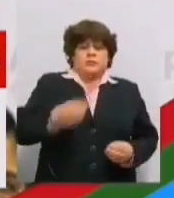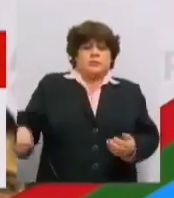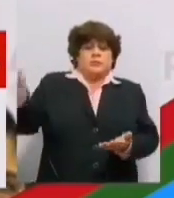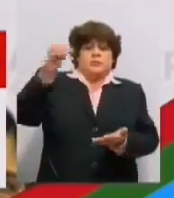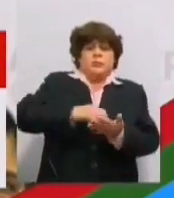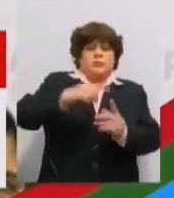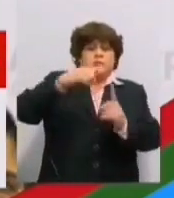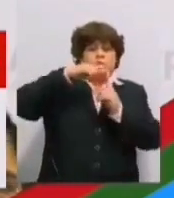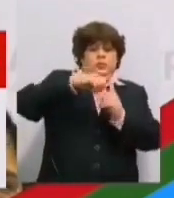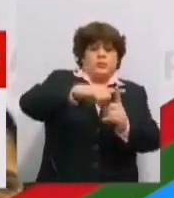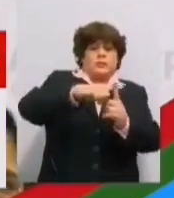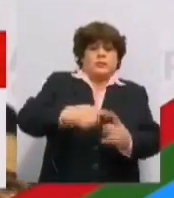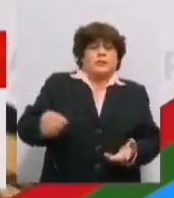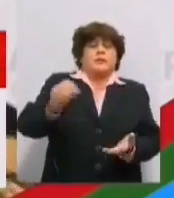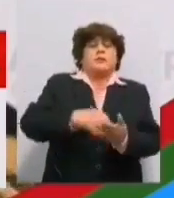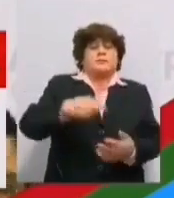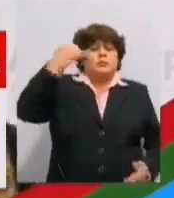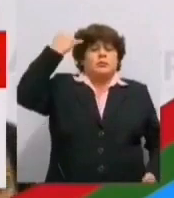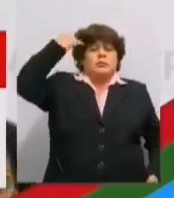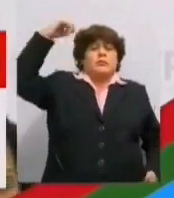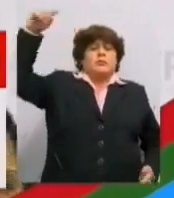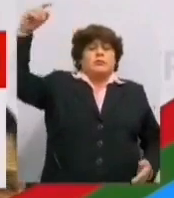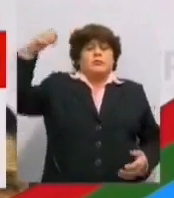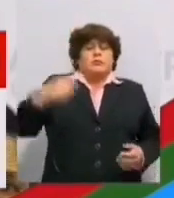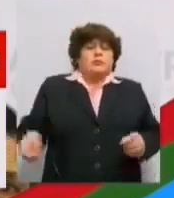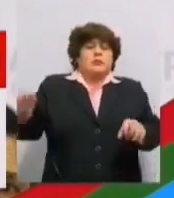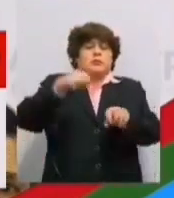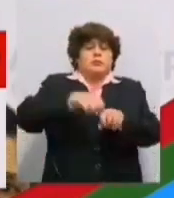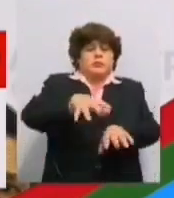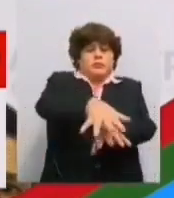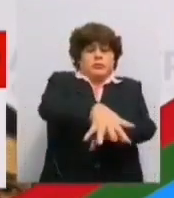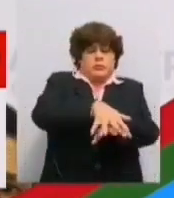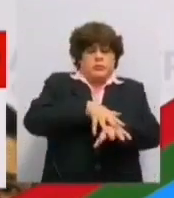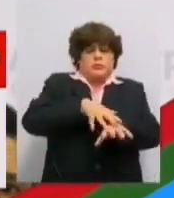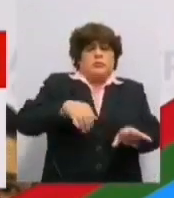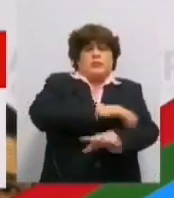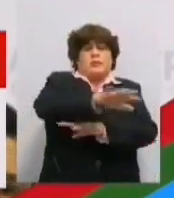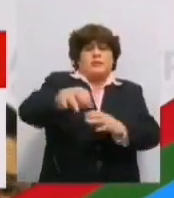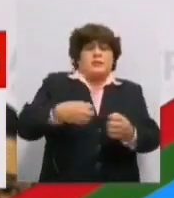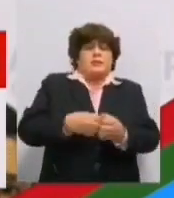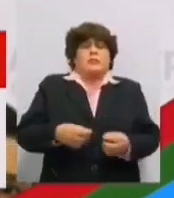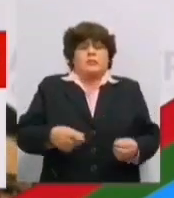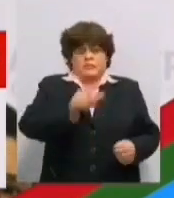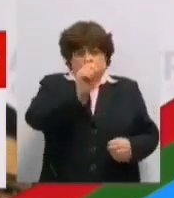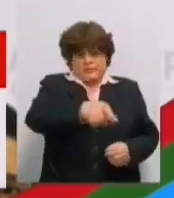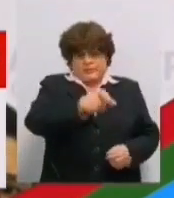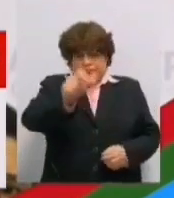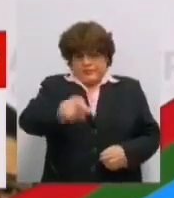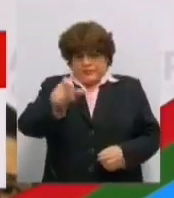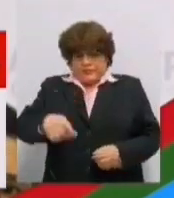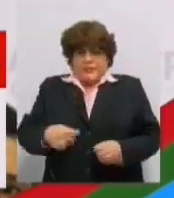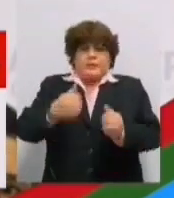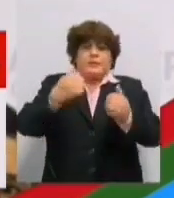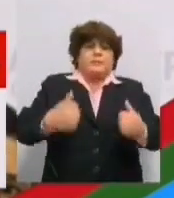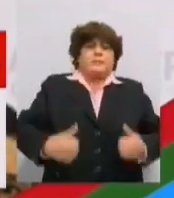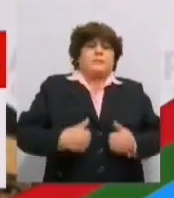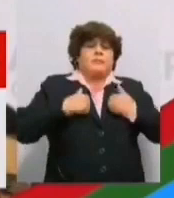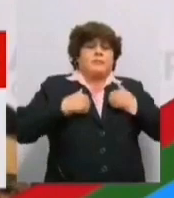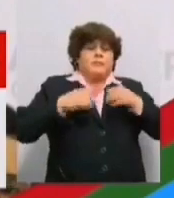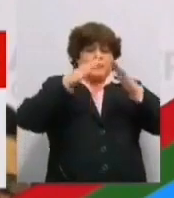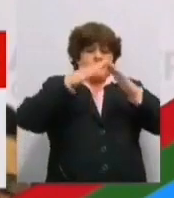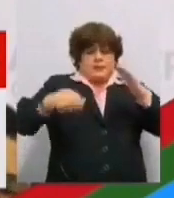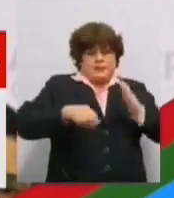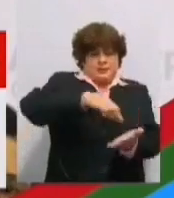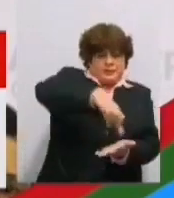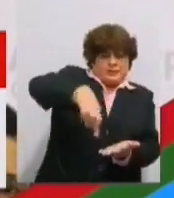súmate soñamos con una región inclusiva donde tanto el poblador que vive en el centro de